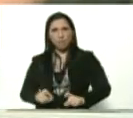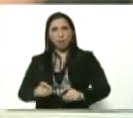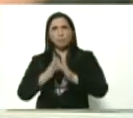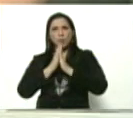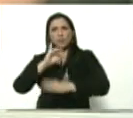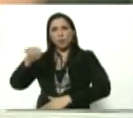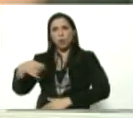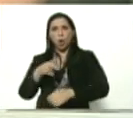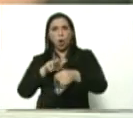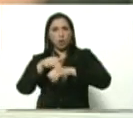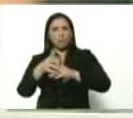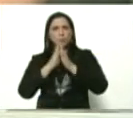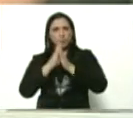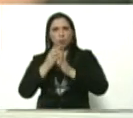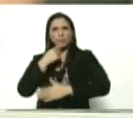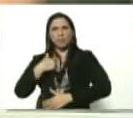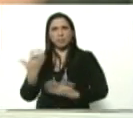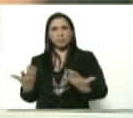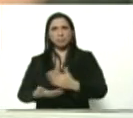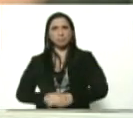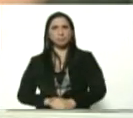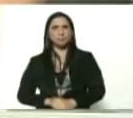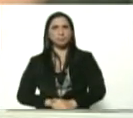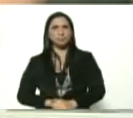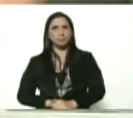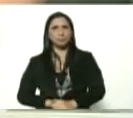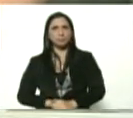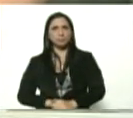Jorge Rodríguez, ¿qué me dice?